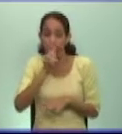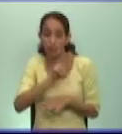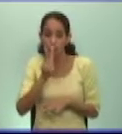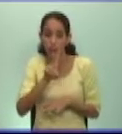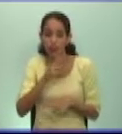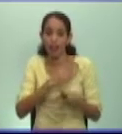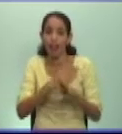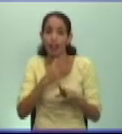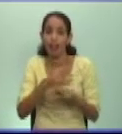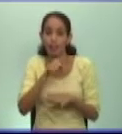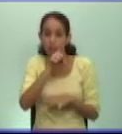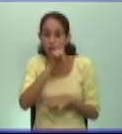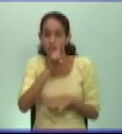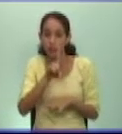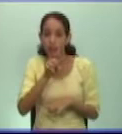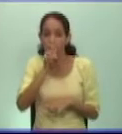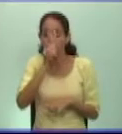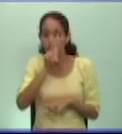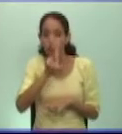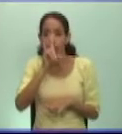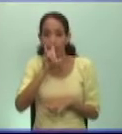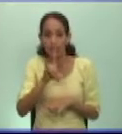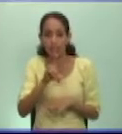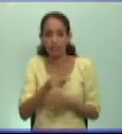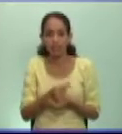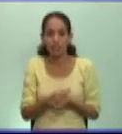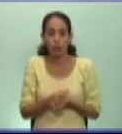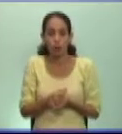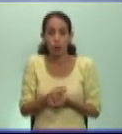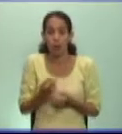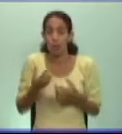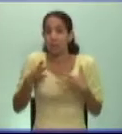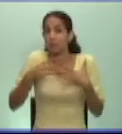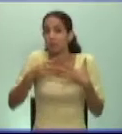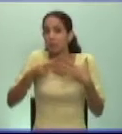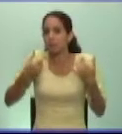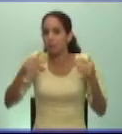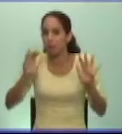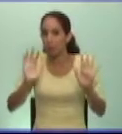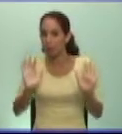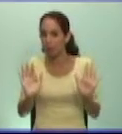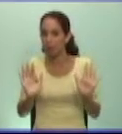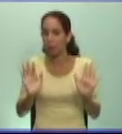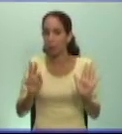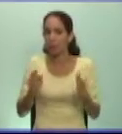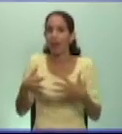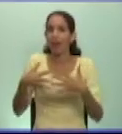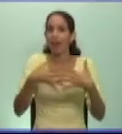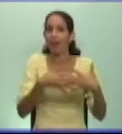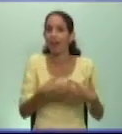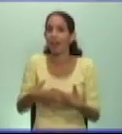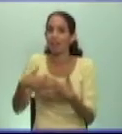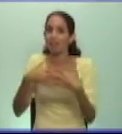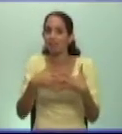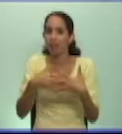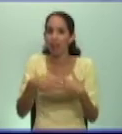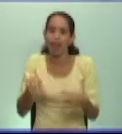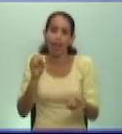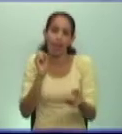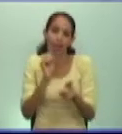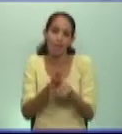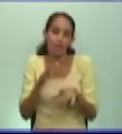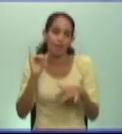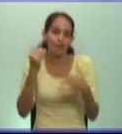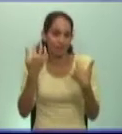hablamos del milagro norteamericano. Recuerden que por qué explicamos milagros, o sea, ese despegue industrial, aunque no